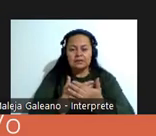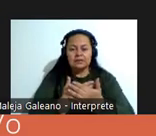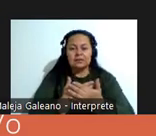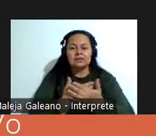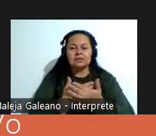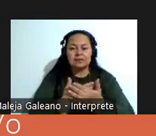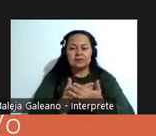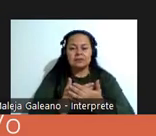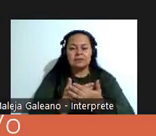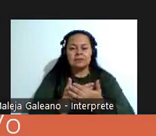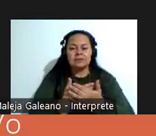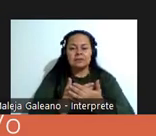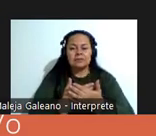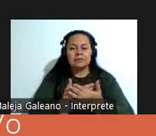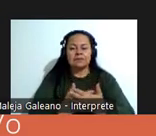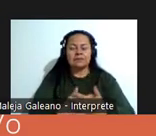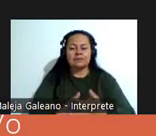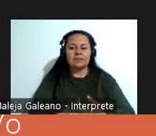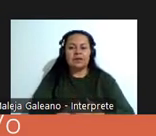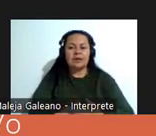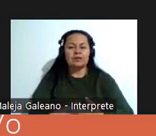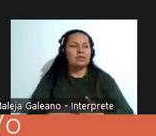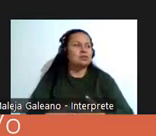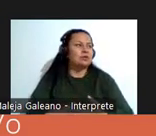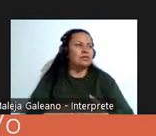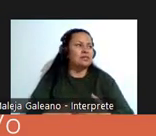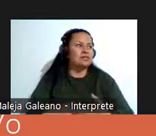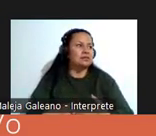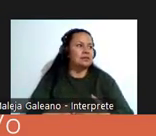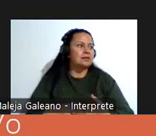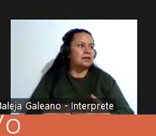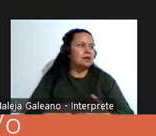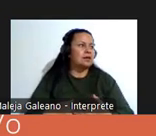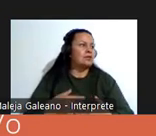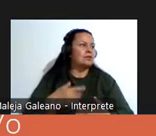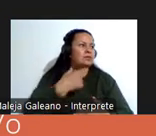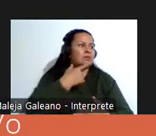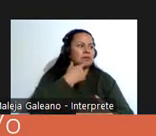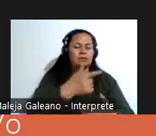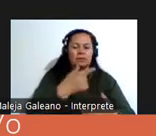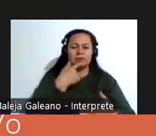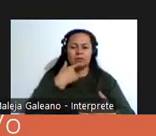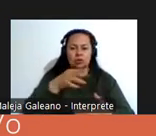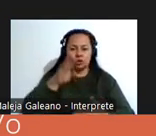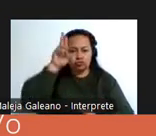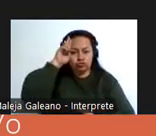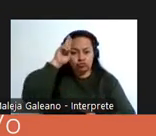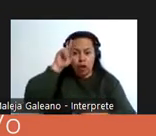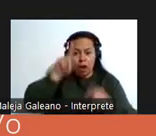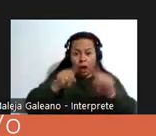Han puesto sus notas, les ha resonado algo.